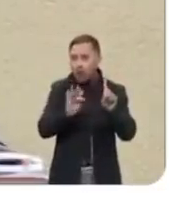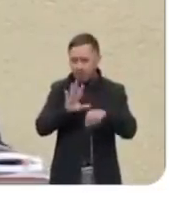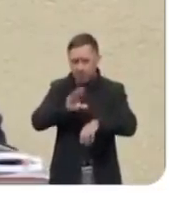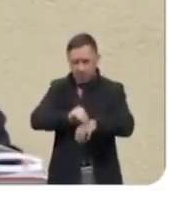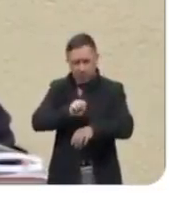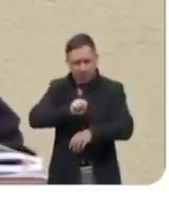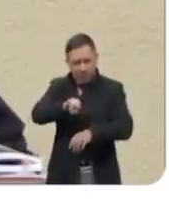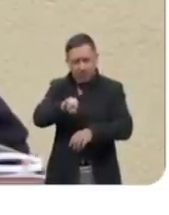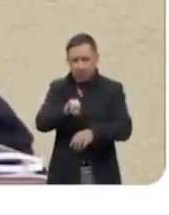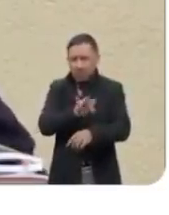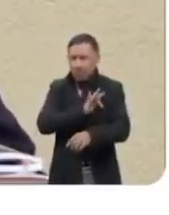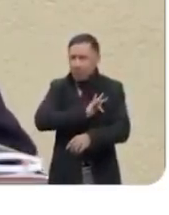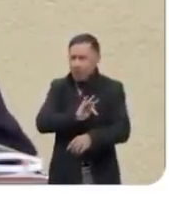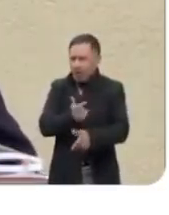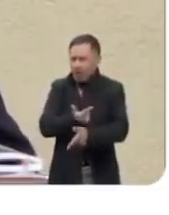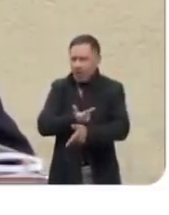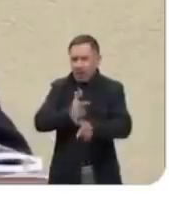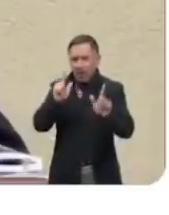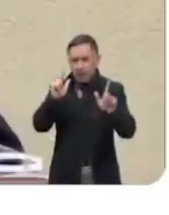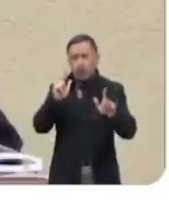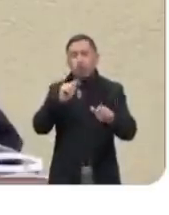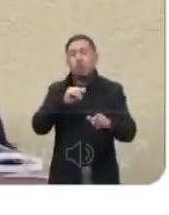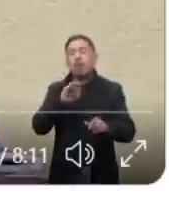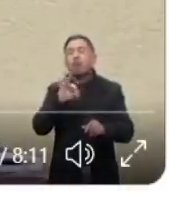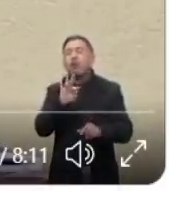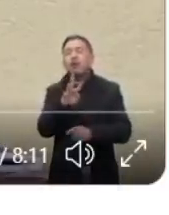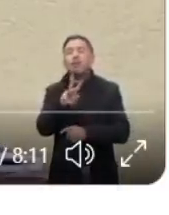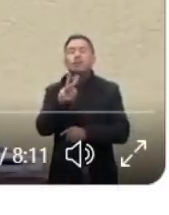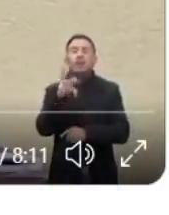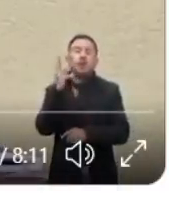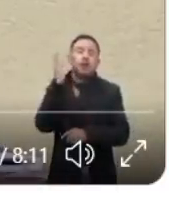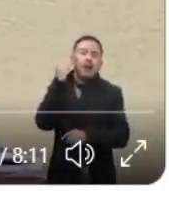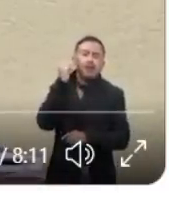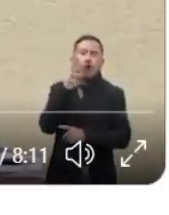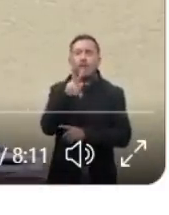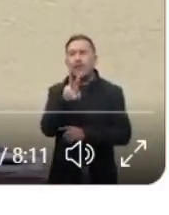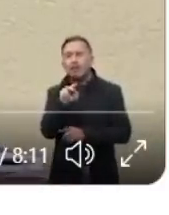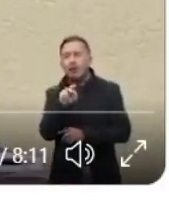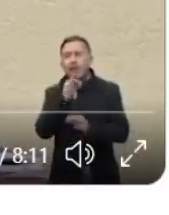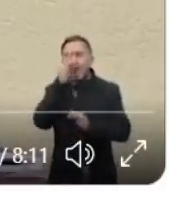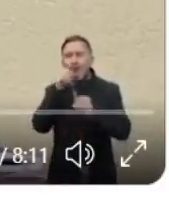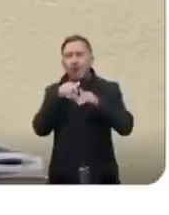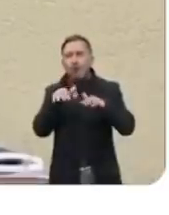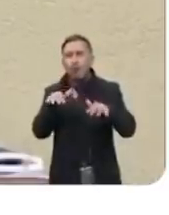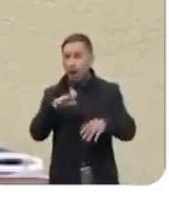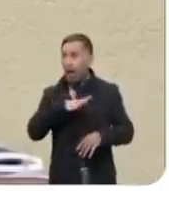aparecer en los aspectos en los promocionales en radio y televisión del partido y de hecho apareció